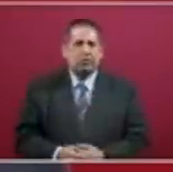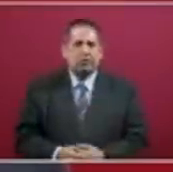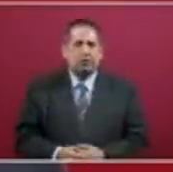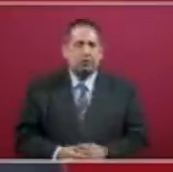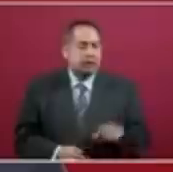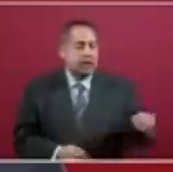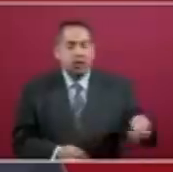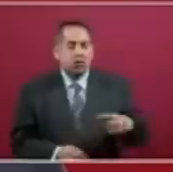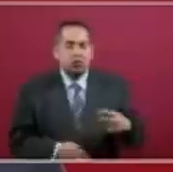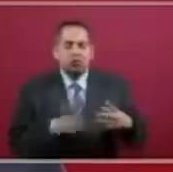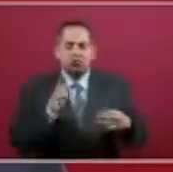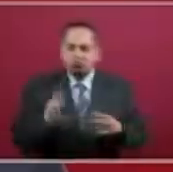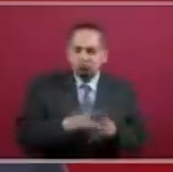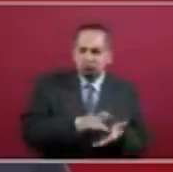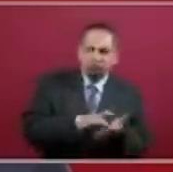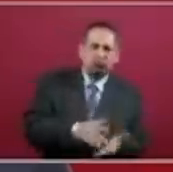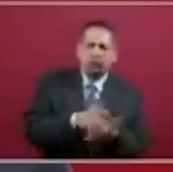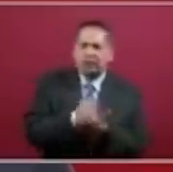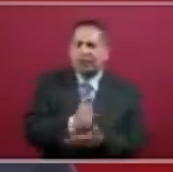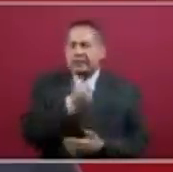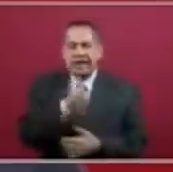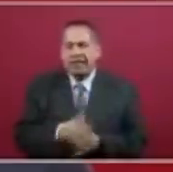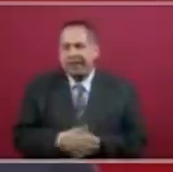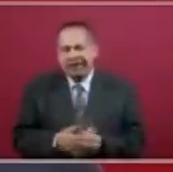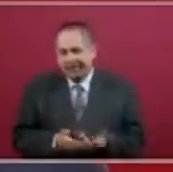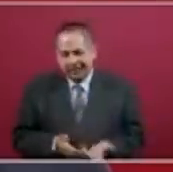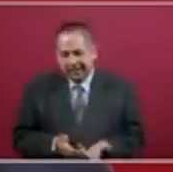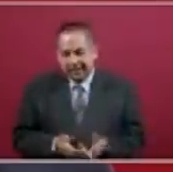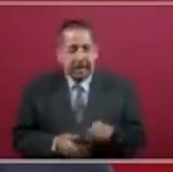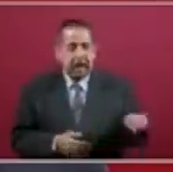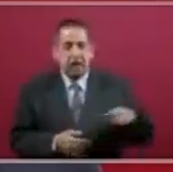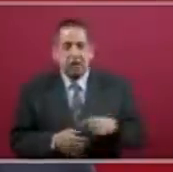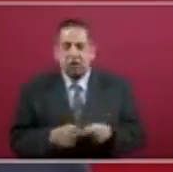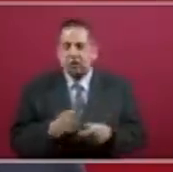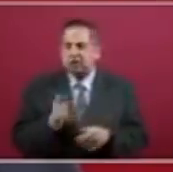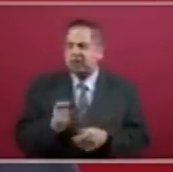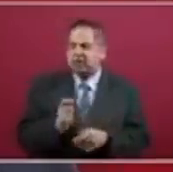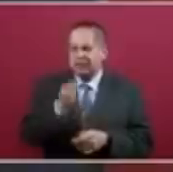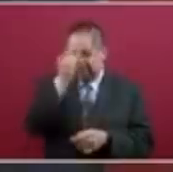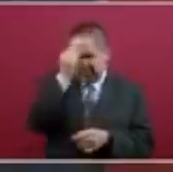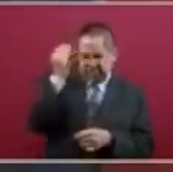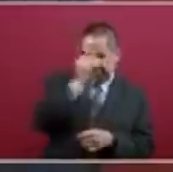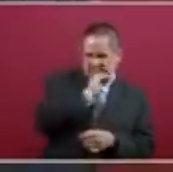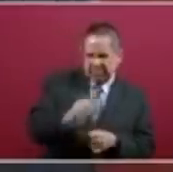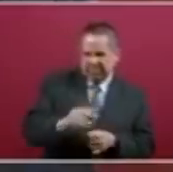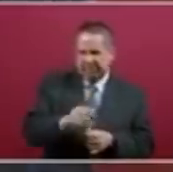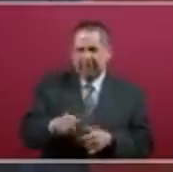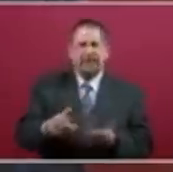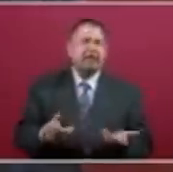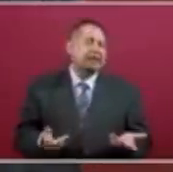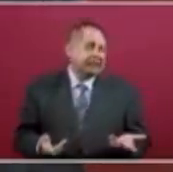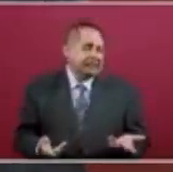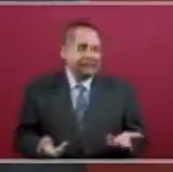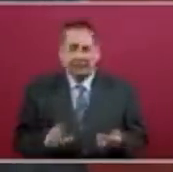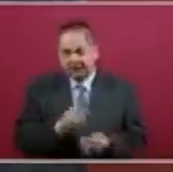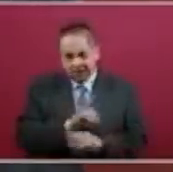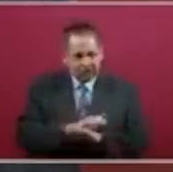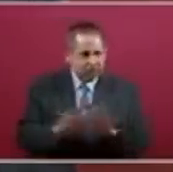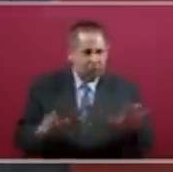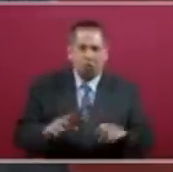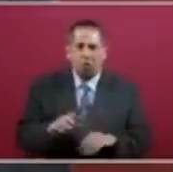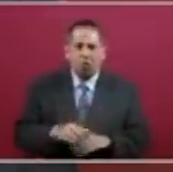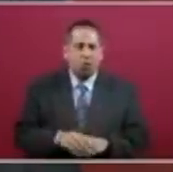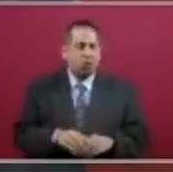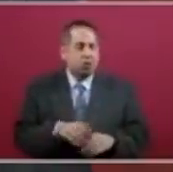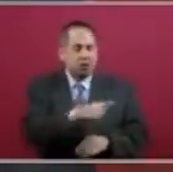Ellos no les ayudan, ellos buscan perjudicarles. Que no haya este